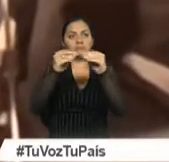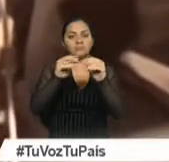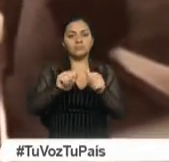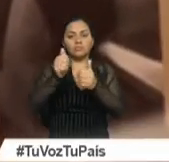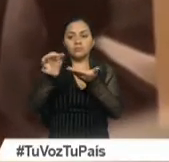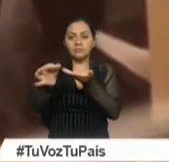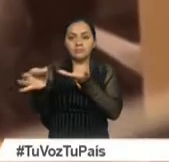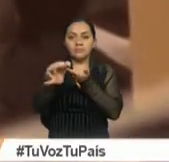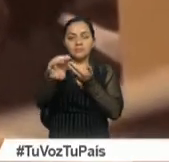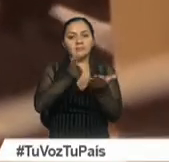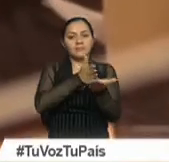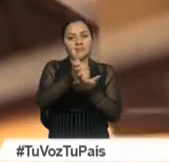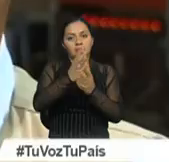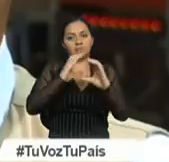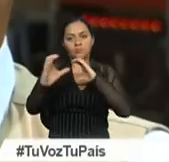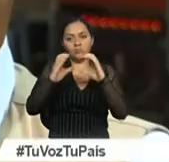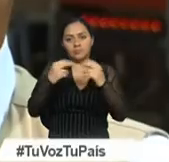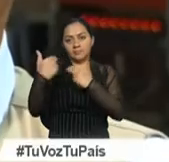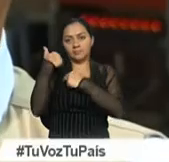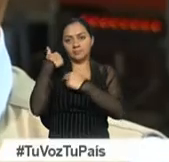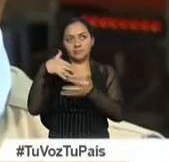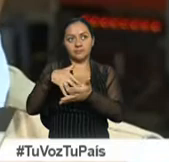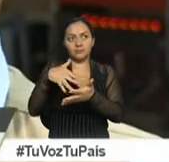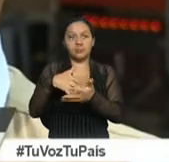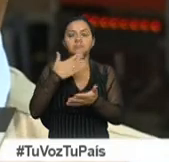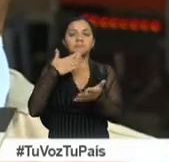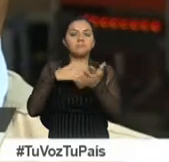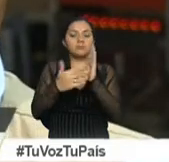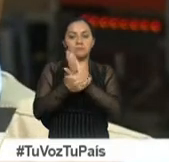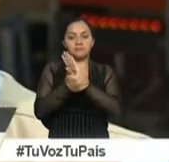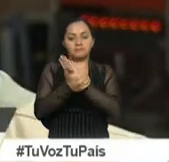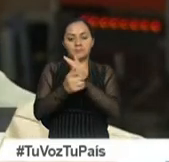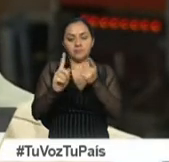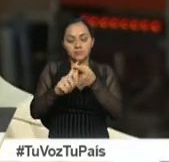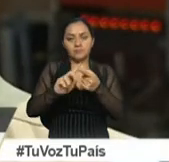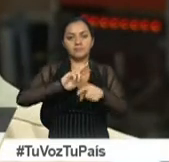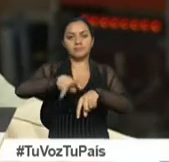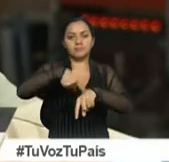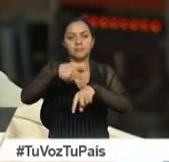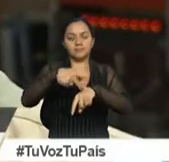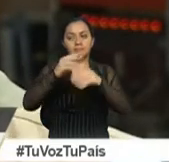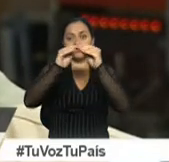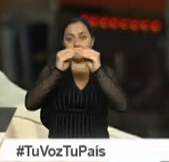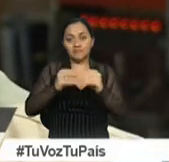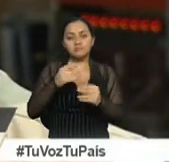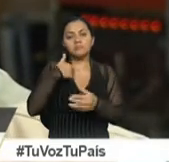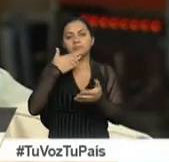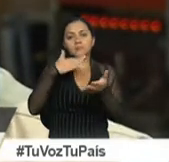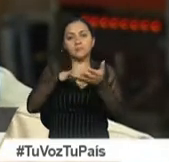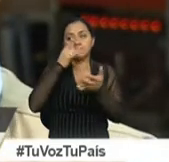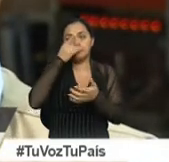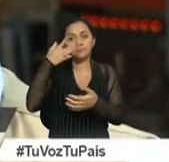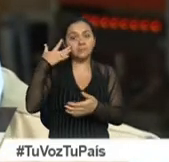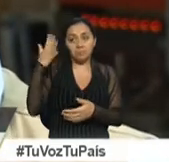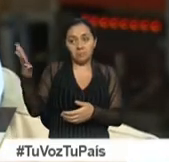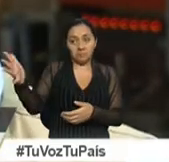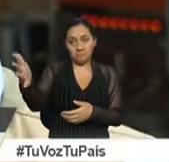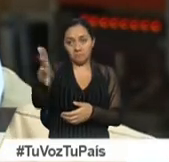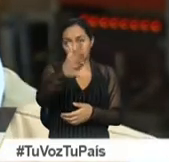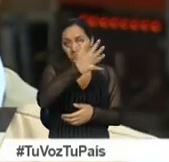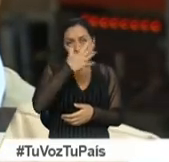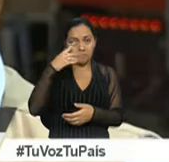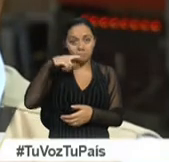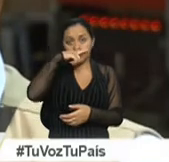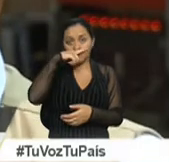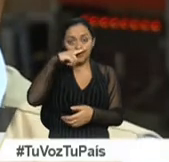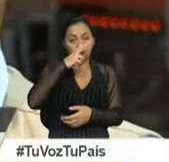extensiones la carrera de comunicación. El tema de la capacitación, la profesionalización, en zonas como la Amazonía, por ejemplo, no hay universidades, en su cumplido no hay